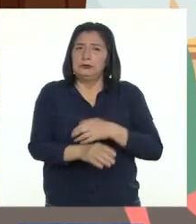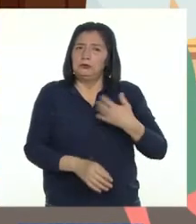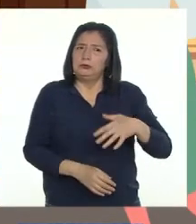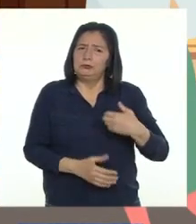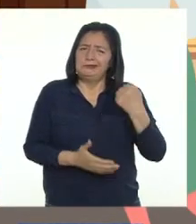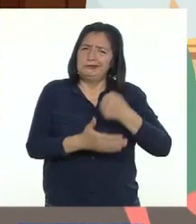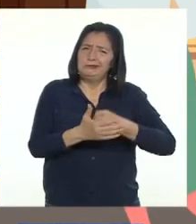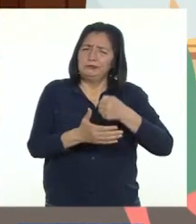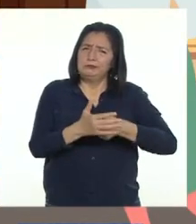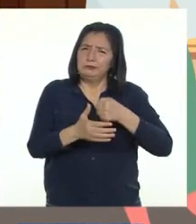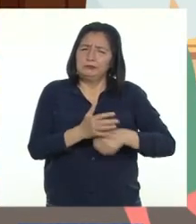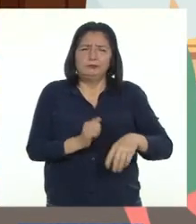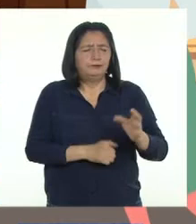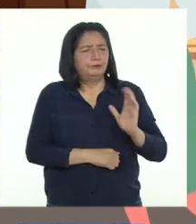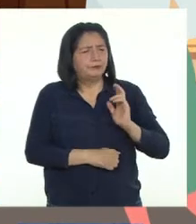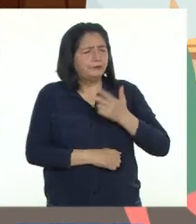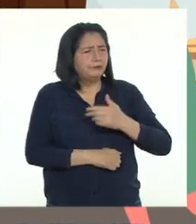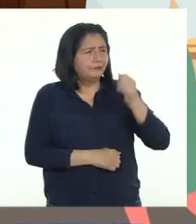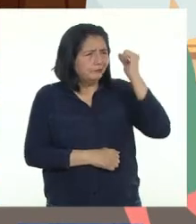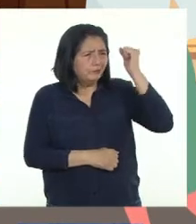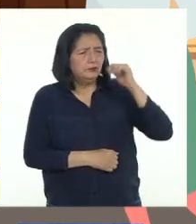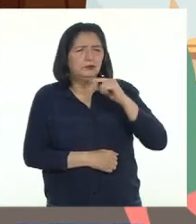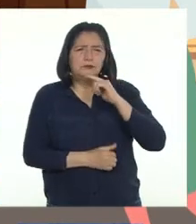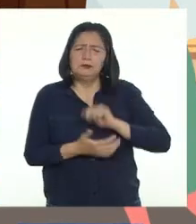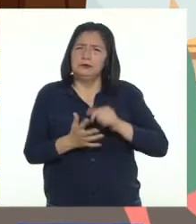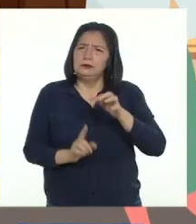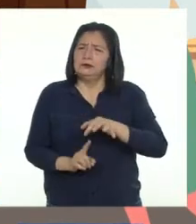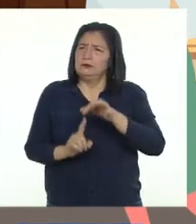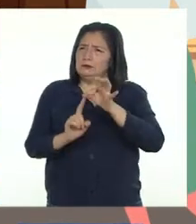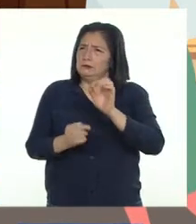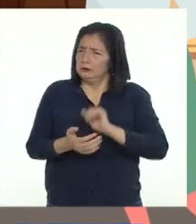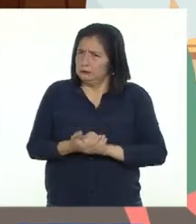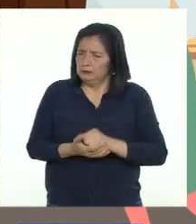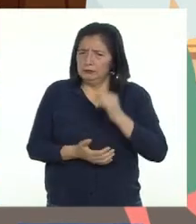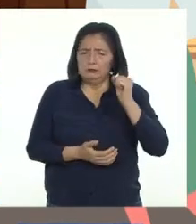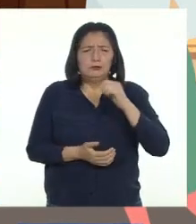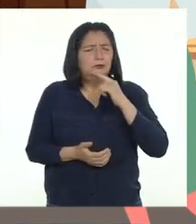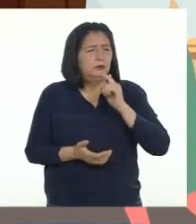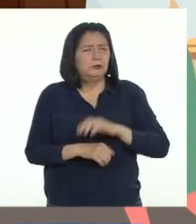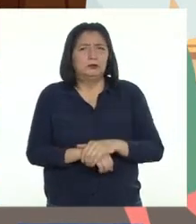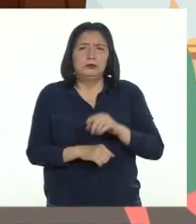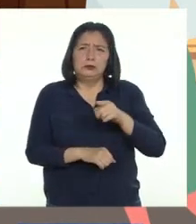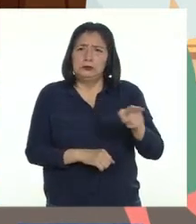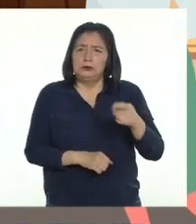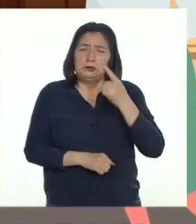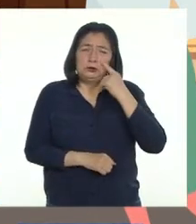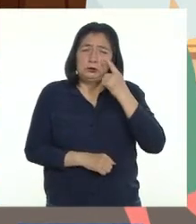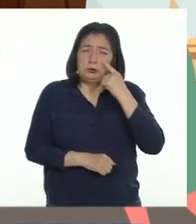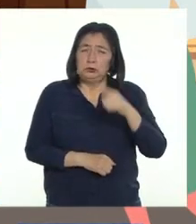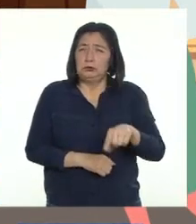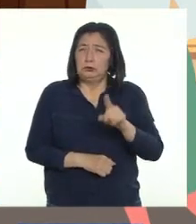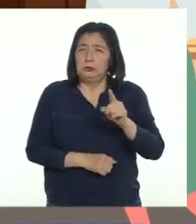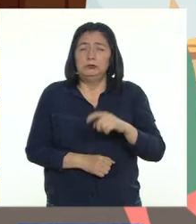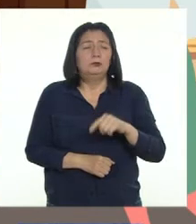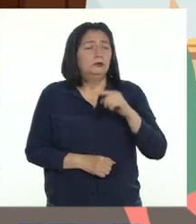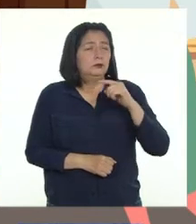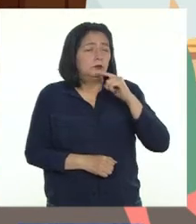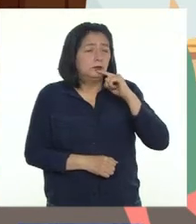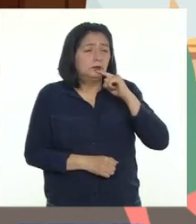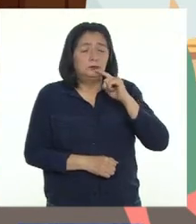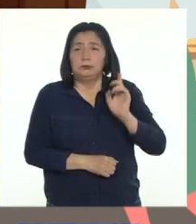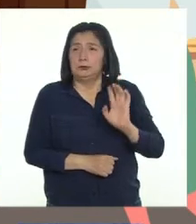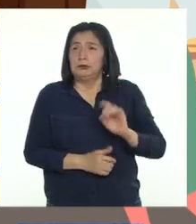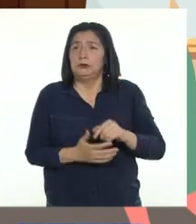lucha porque reconozcan nuestros derechos, en especial los derechos de la mujer. Ahí conocimos a una Vizcacha muy